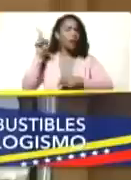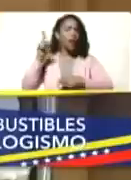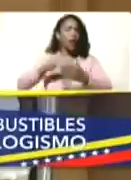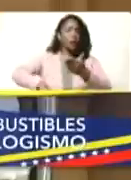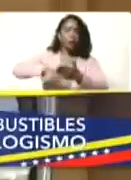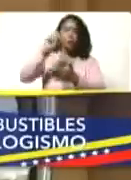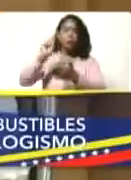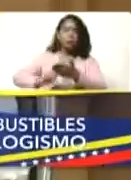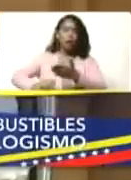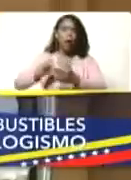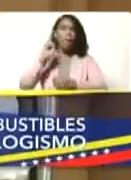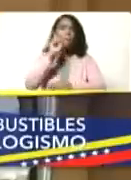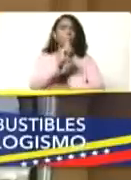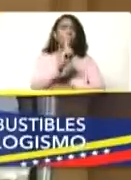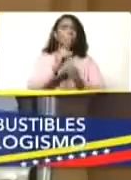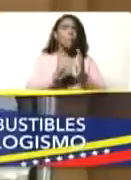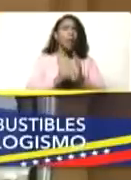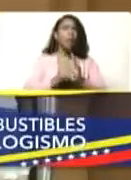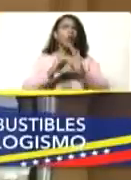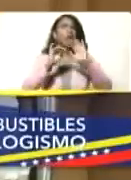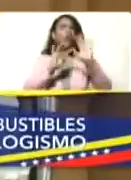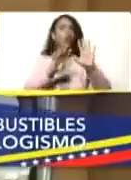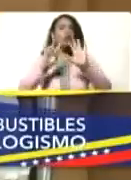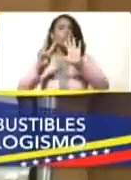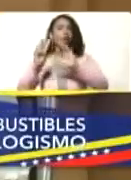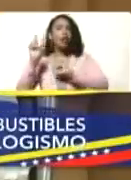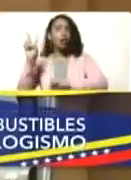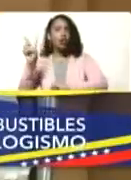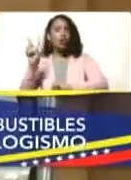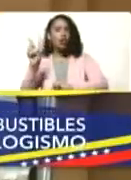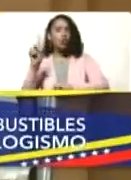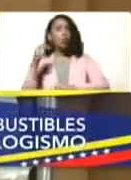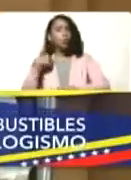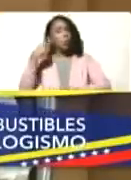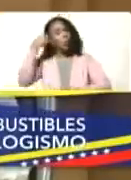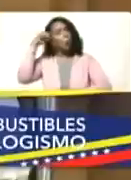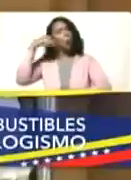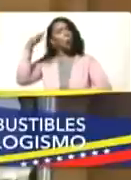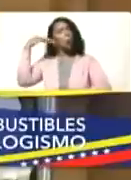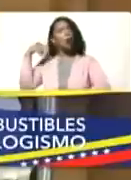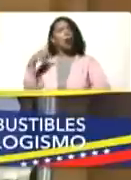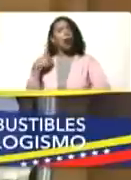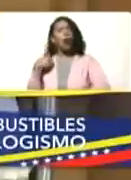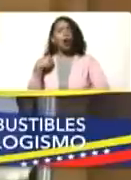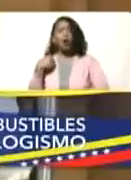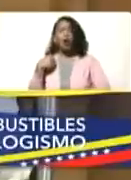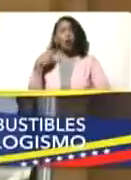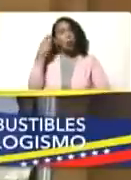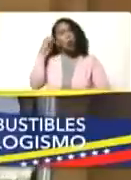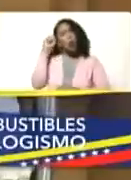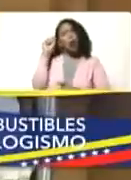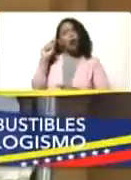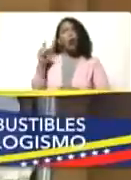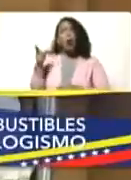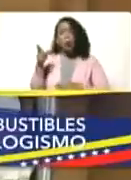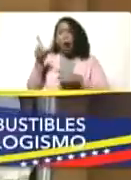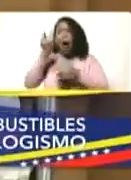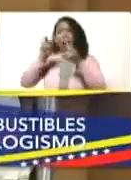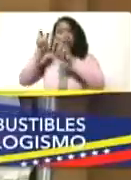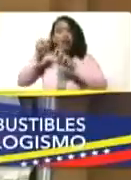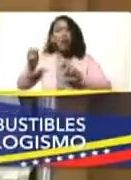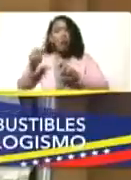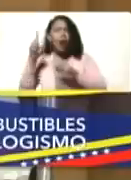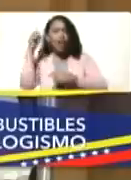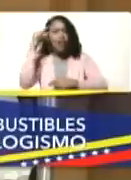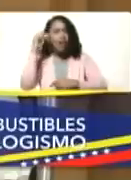en 1972, si mal no recuerdo, ahí averígüenme la fecha, empezó a construirse